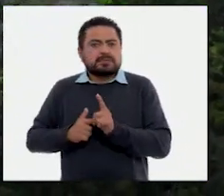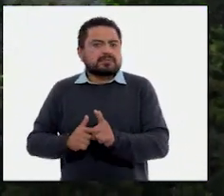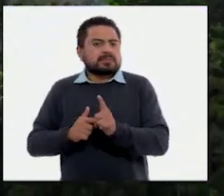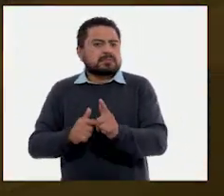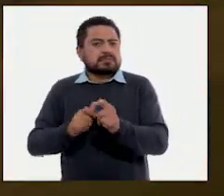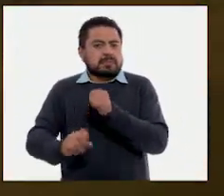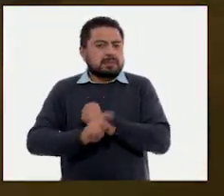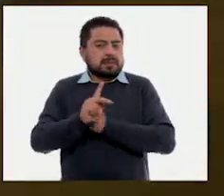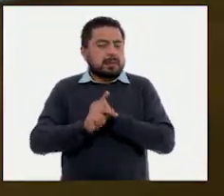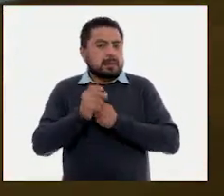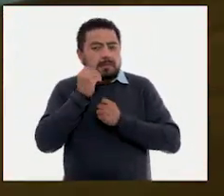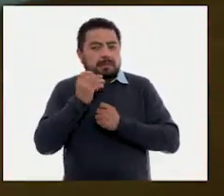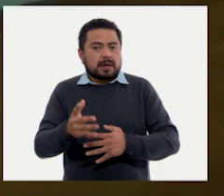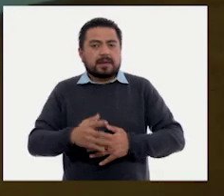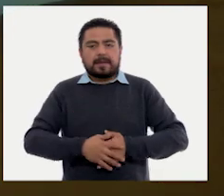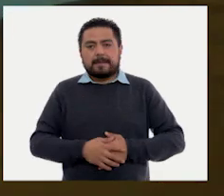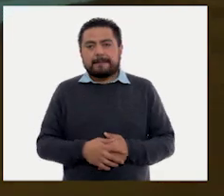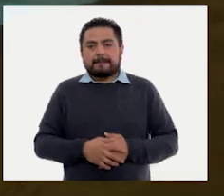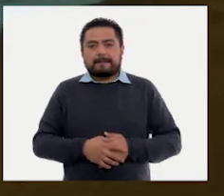gran país.